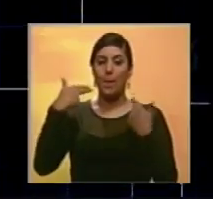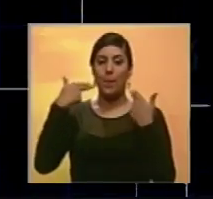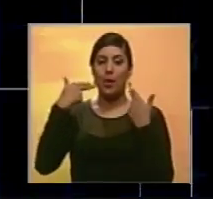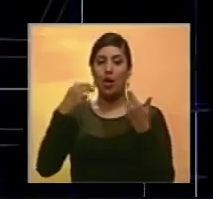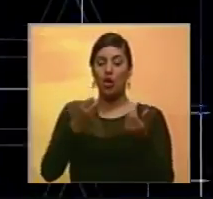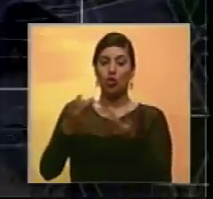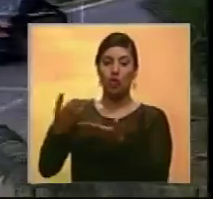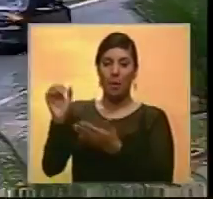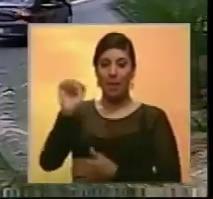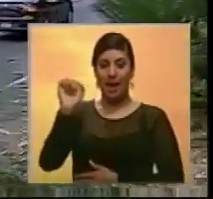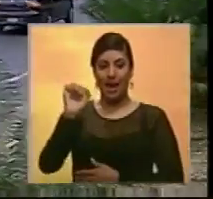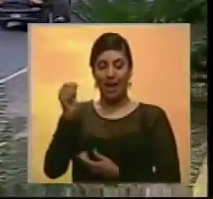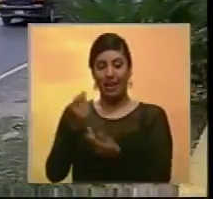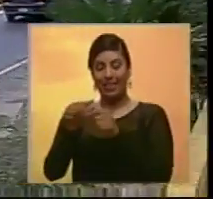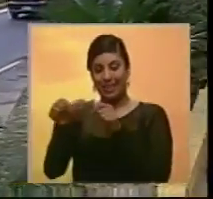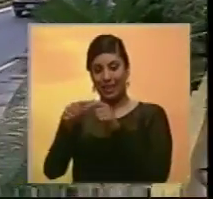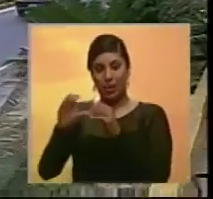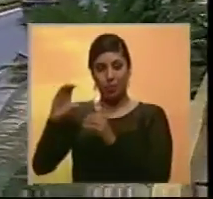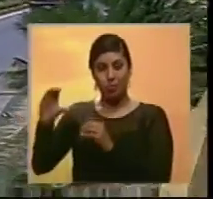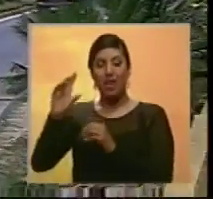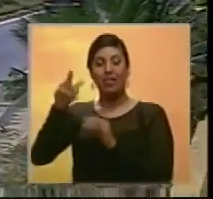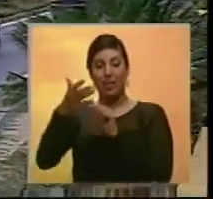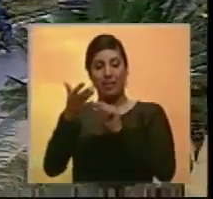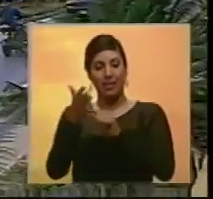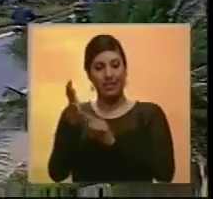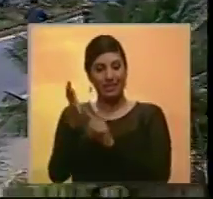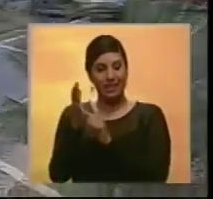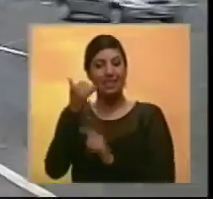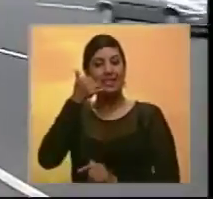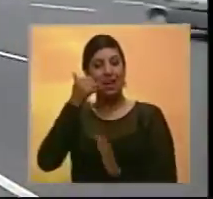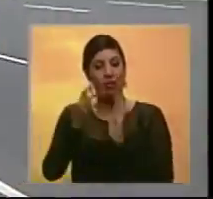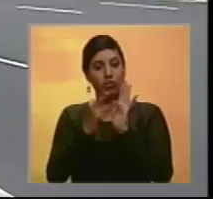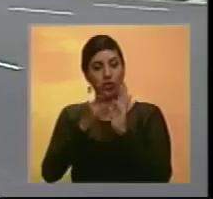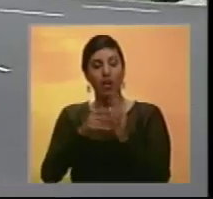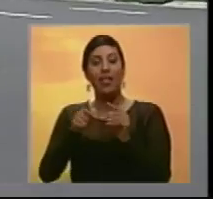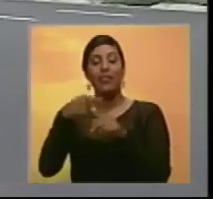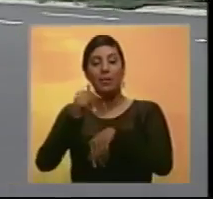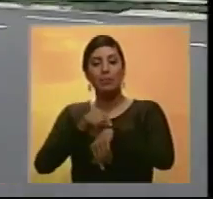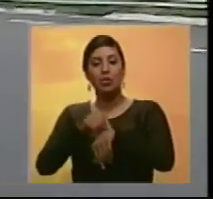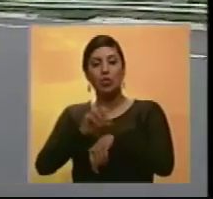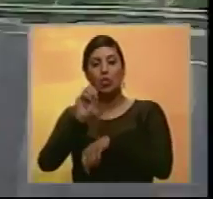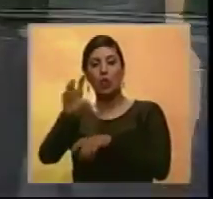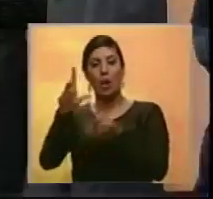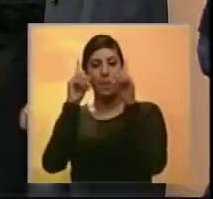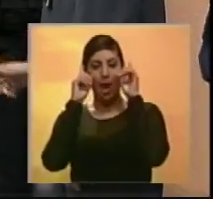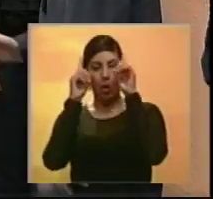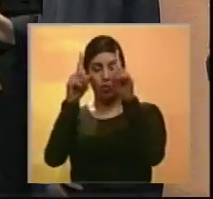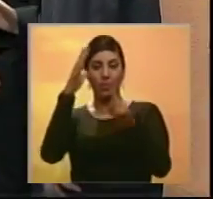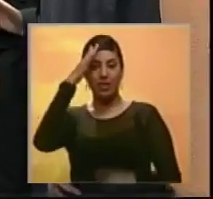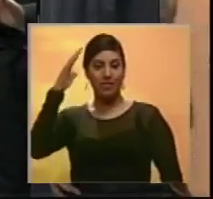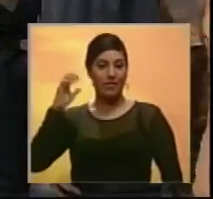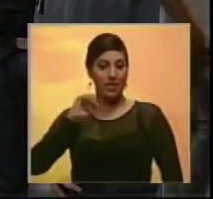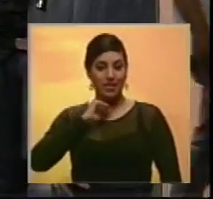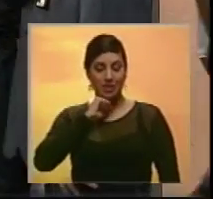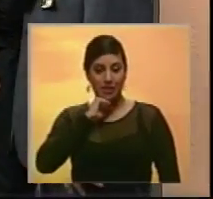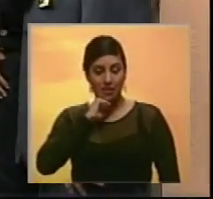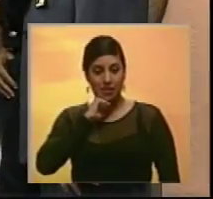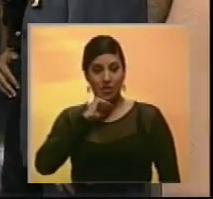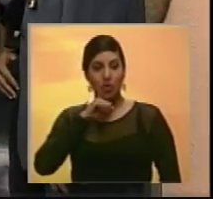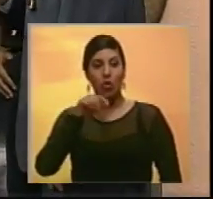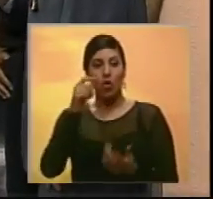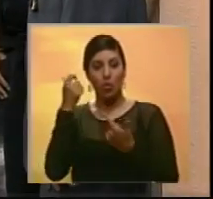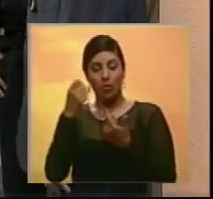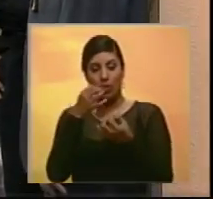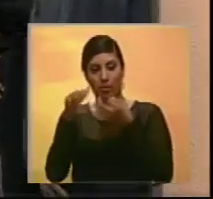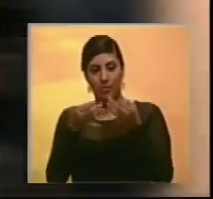entregar el vehículo, dinero en efectivo y su teléfono móvil, y fue dejado minutos después en la autopista Francisco Fajardo con